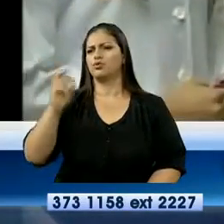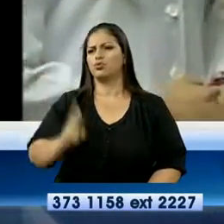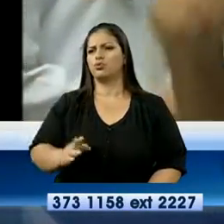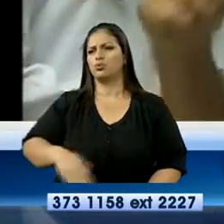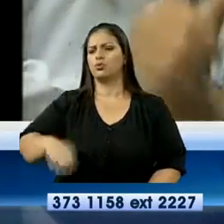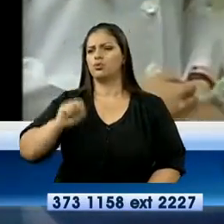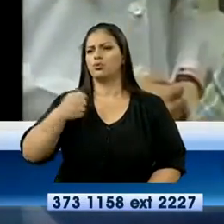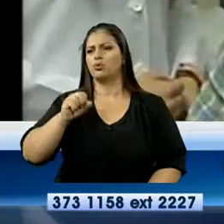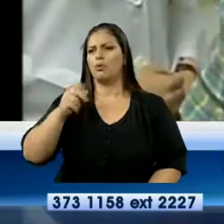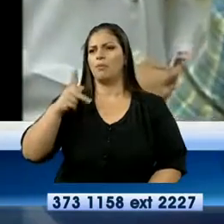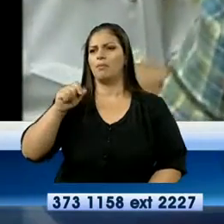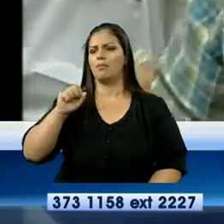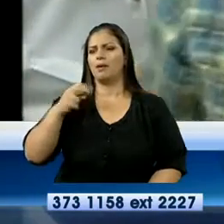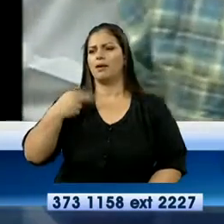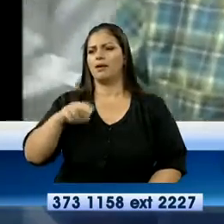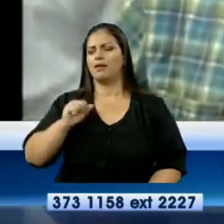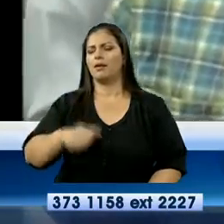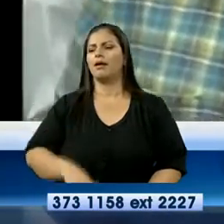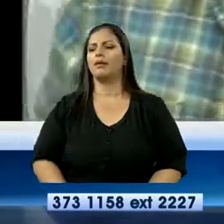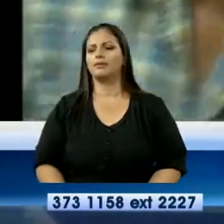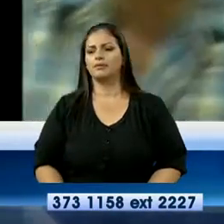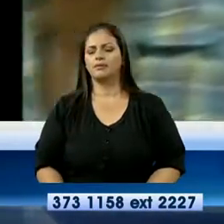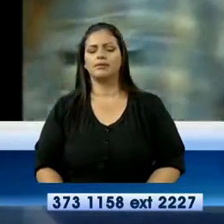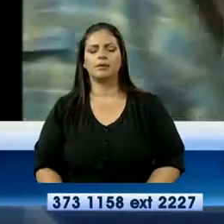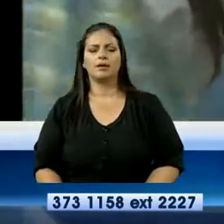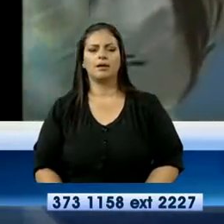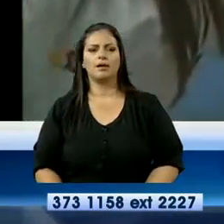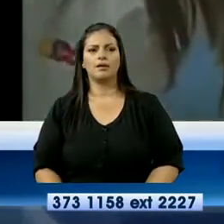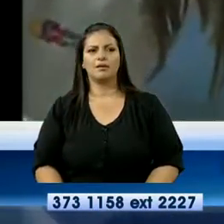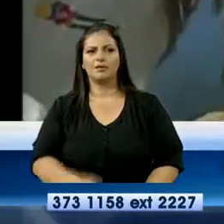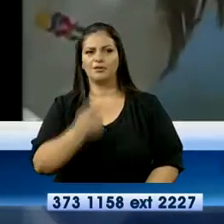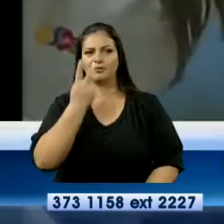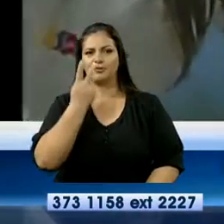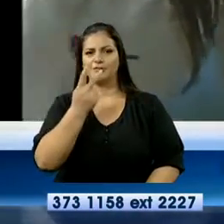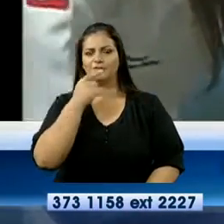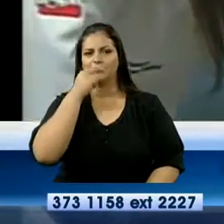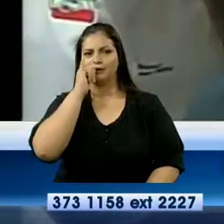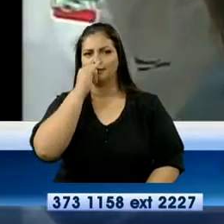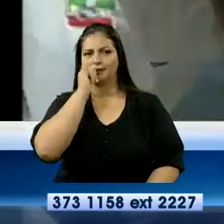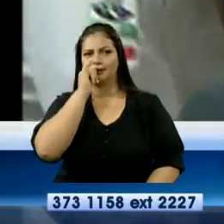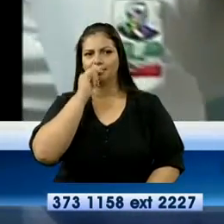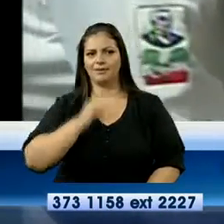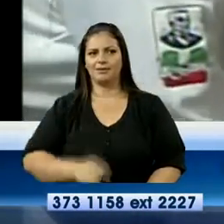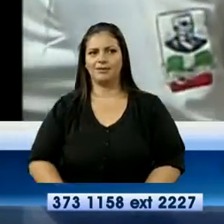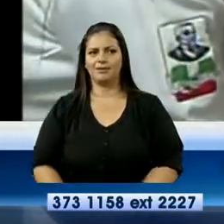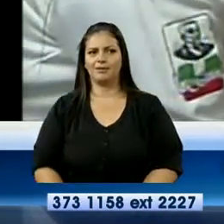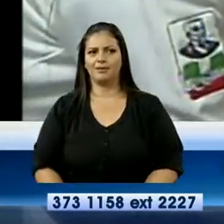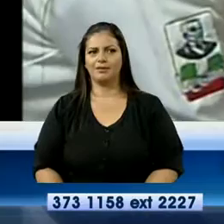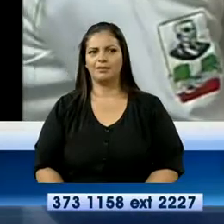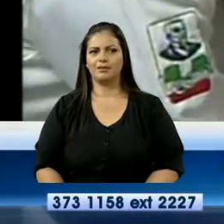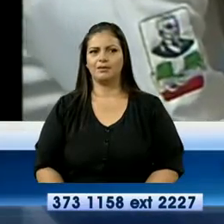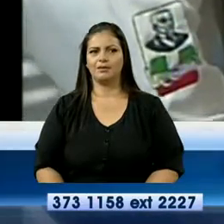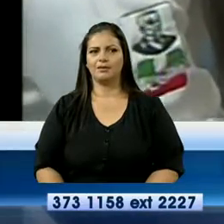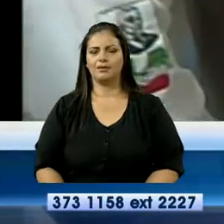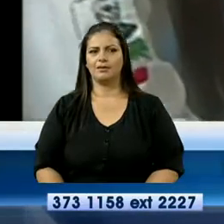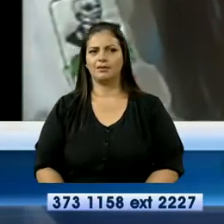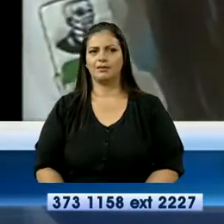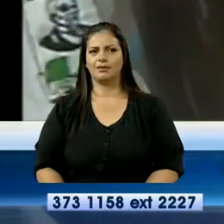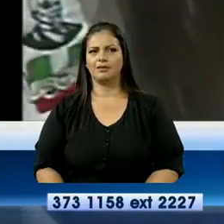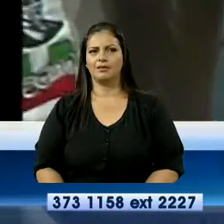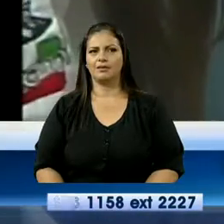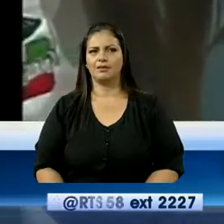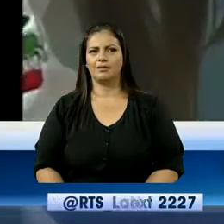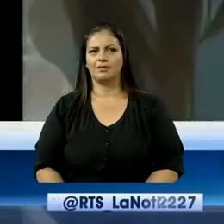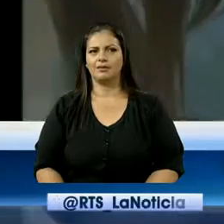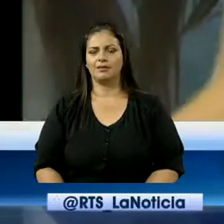hizo cerca, ¿no? En este momento vamos a vacunar al niño, ¿dónde está el padre o la madre? No, ahí nomás quédese, mi señora. Buenos